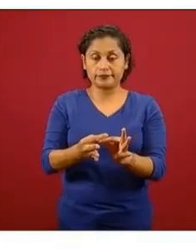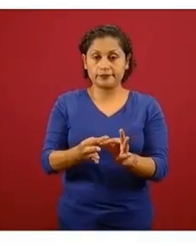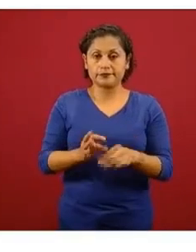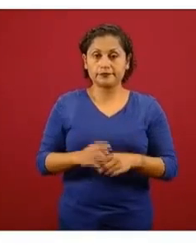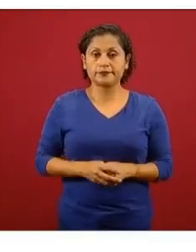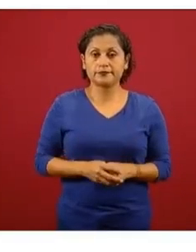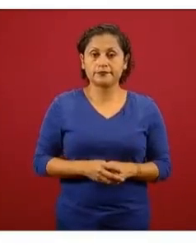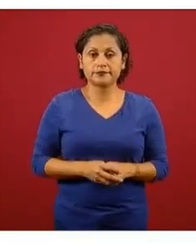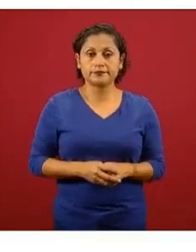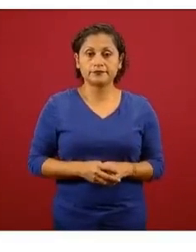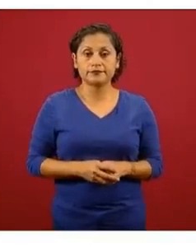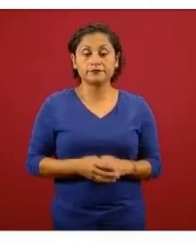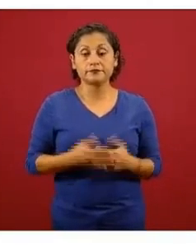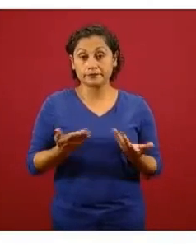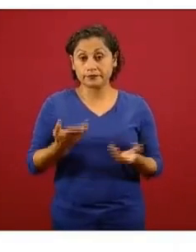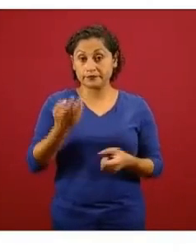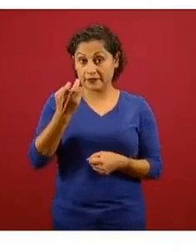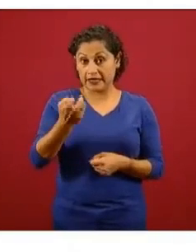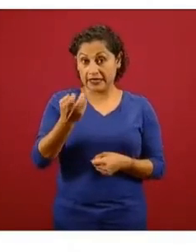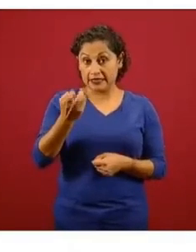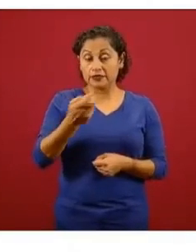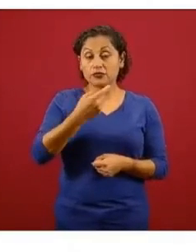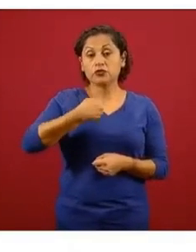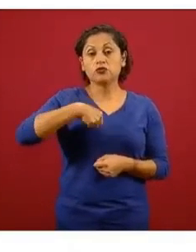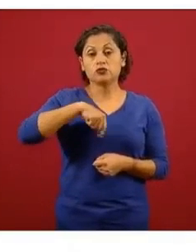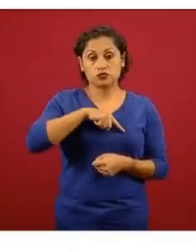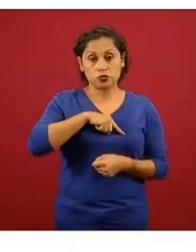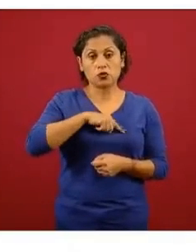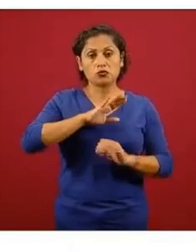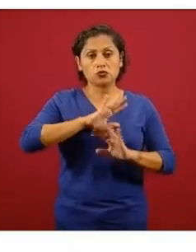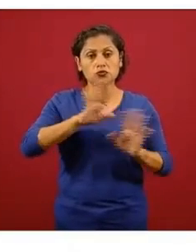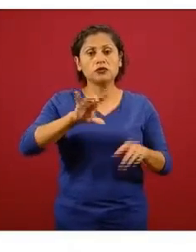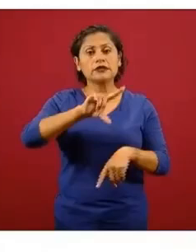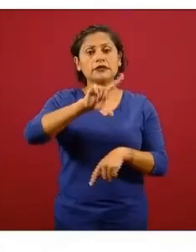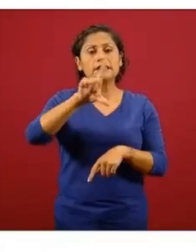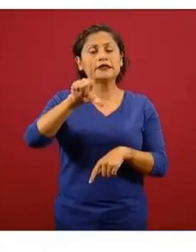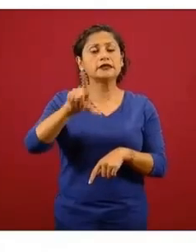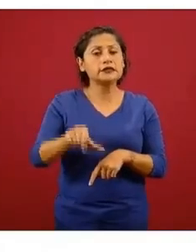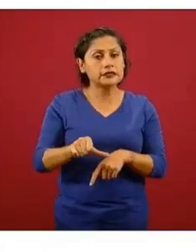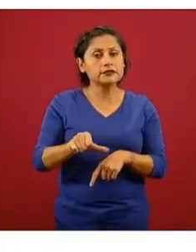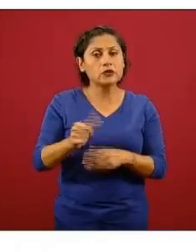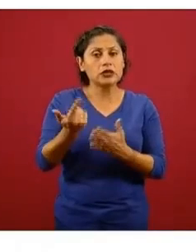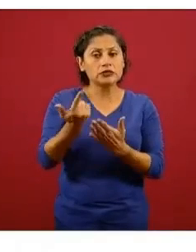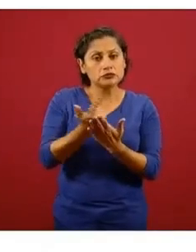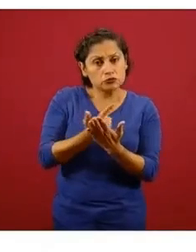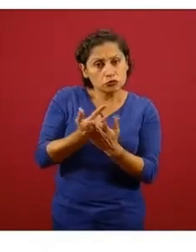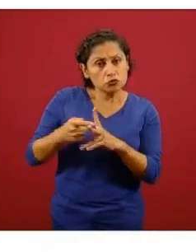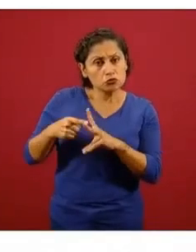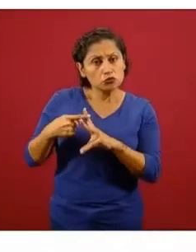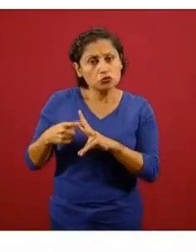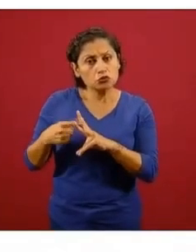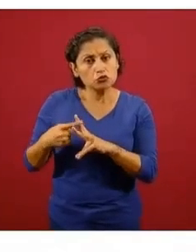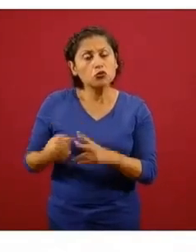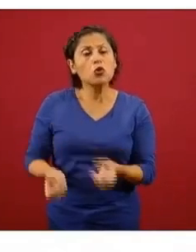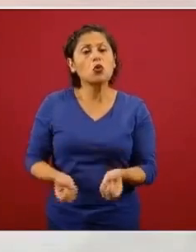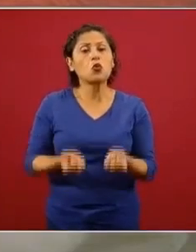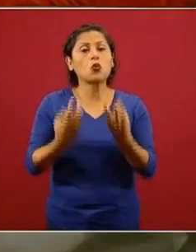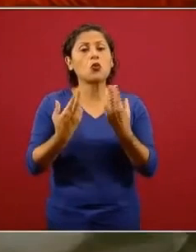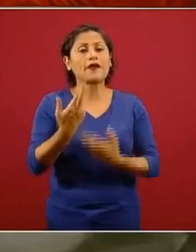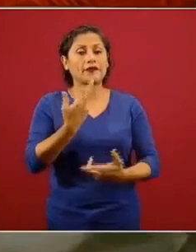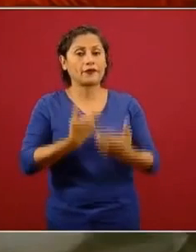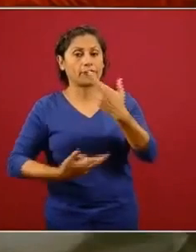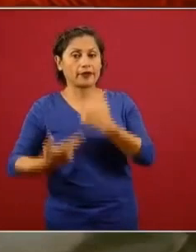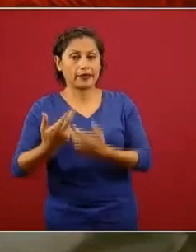el reembolso correspondiente. Y entonces vamos a poder en todo momento llevar una cuenta precisa de cuánto ha sido el reembolso que